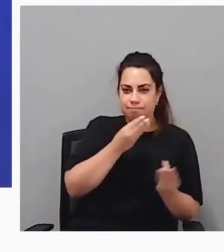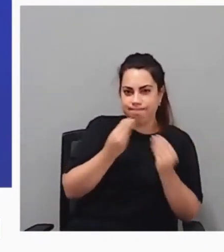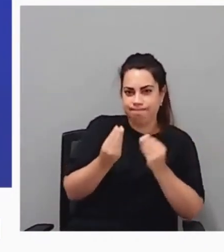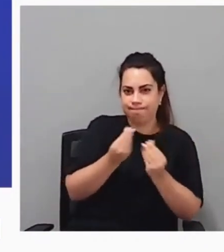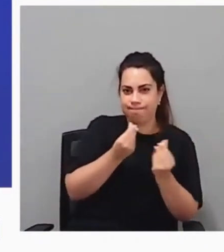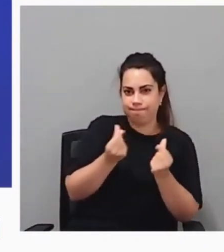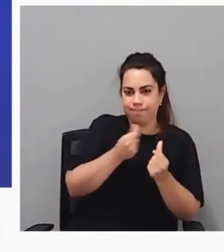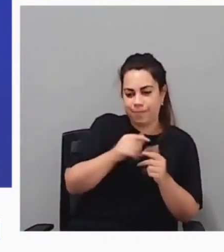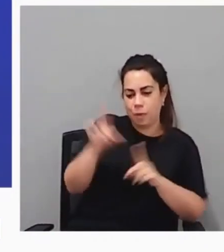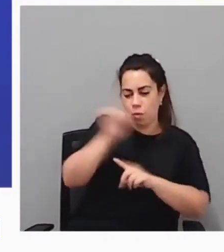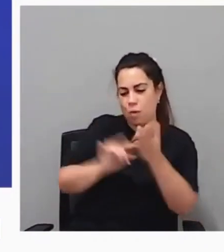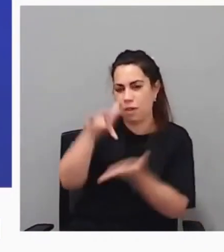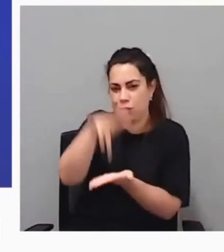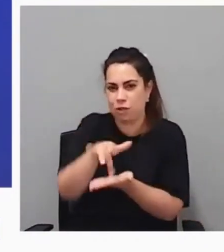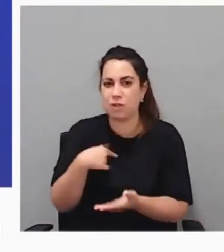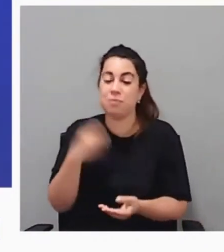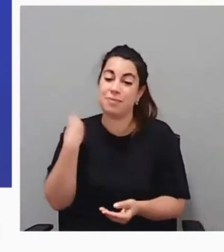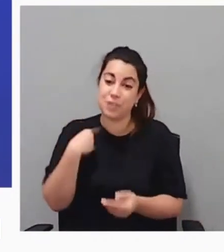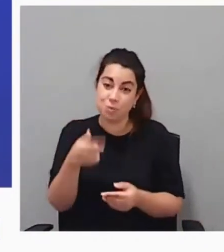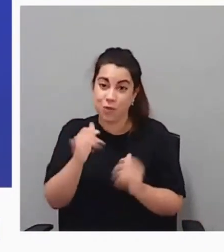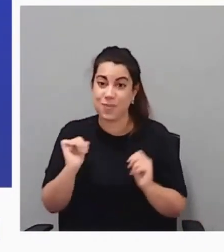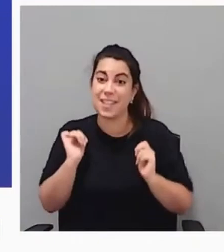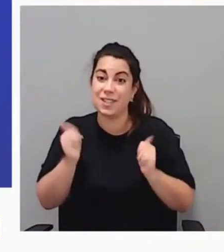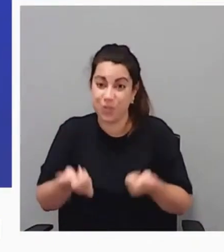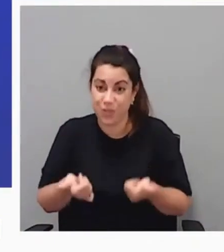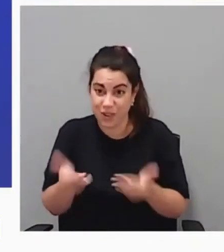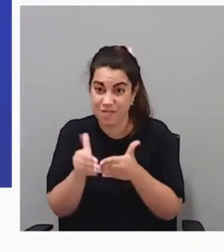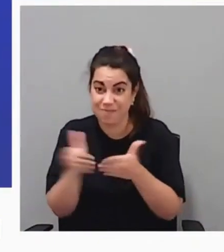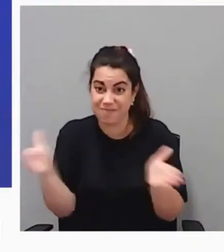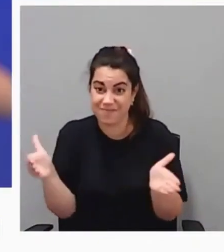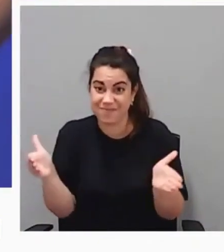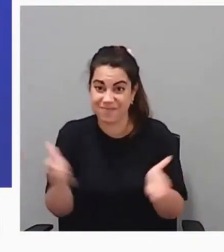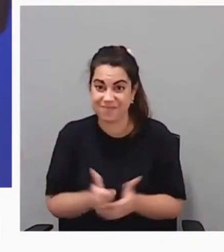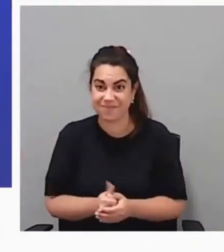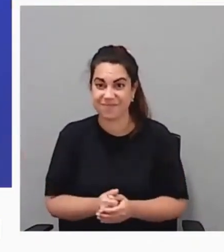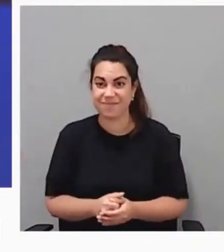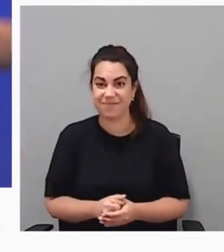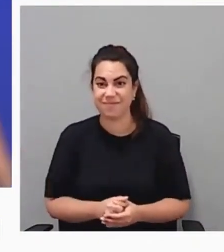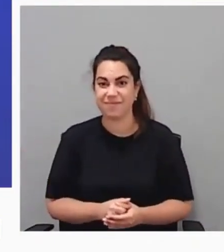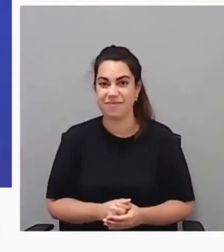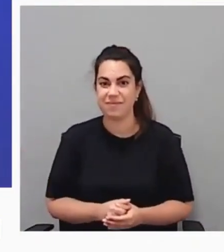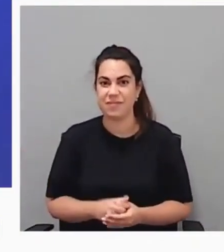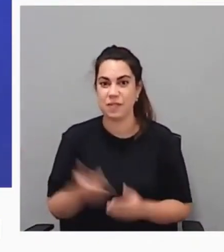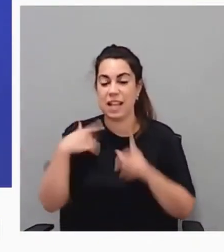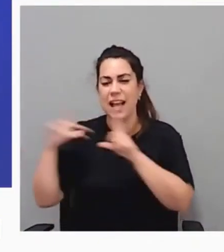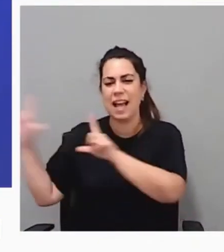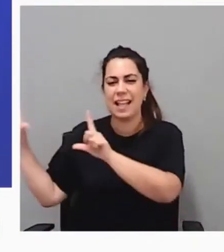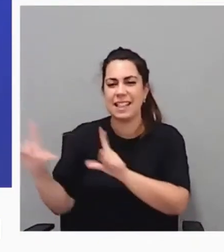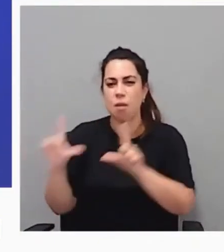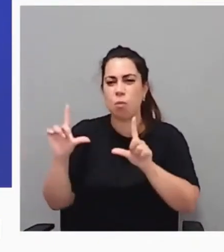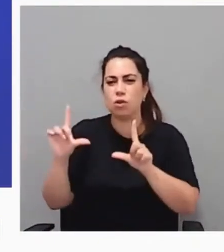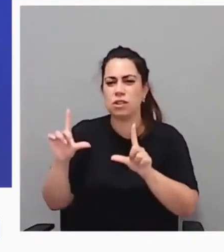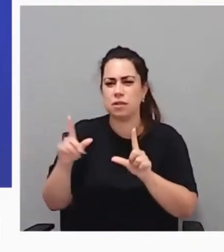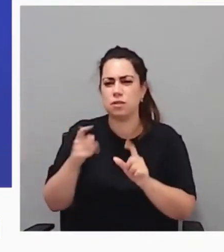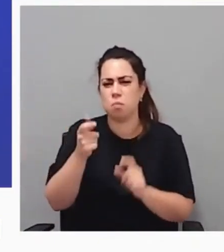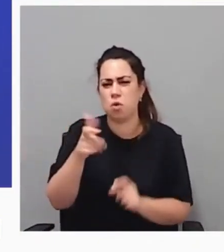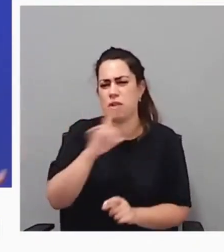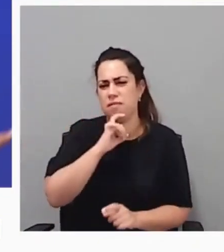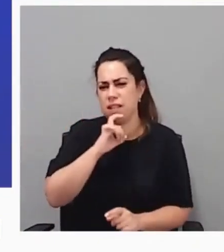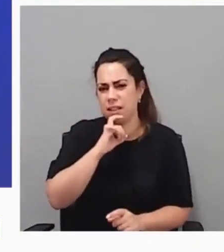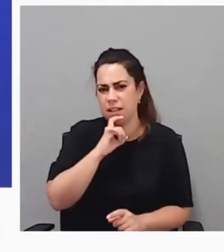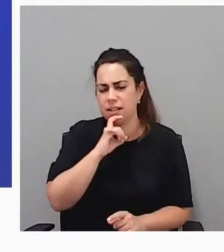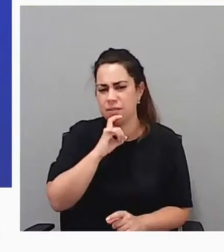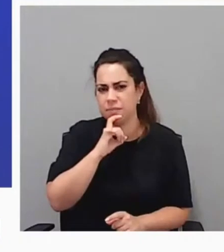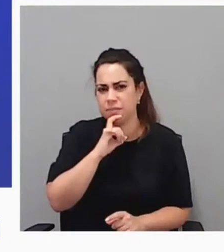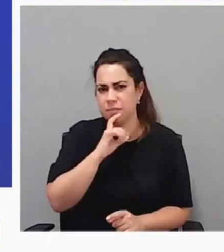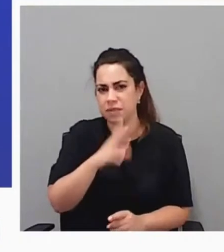Esa es la introducción. Y eso, así, en esta diapositiva, que es un poco compleja, quiero que quizás sea